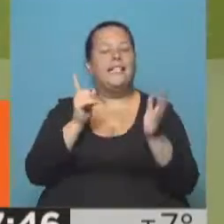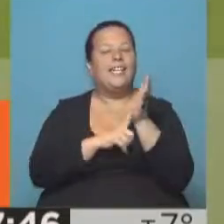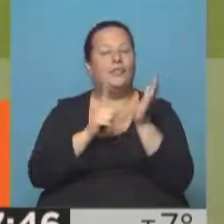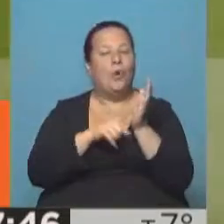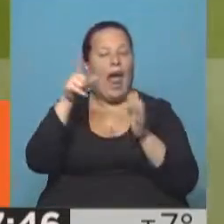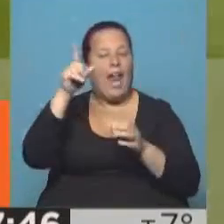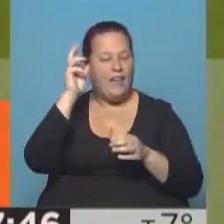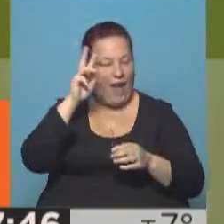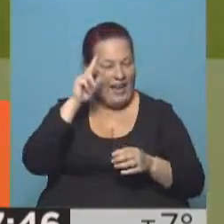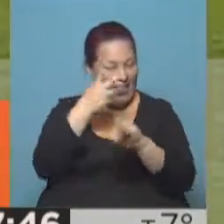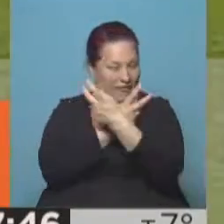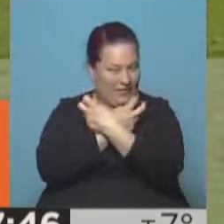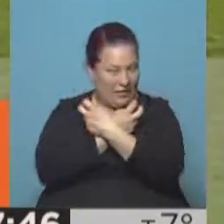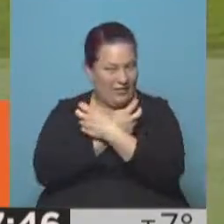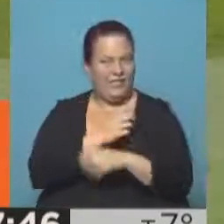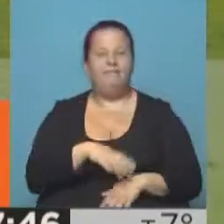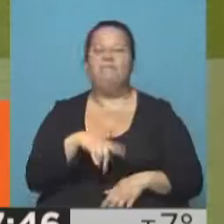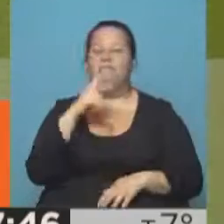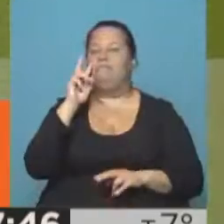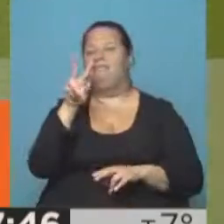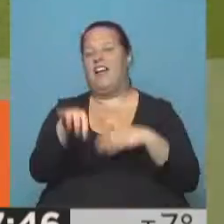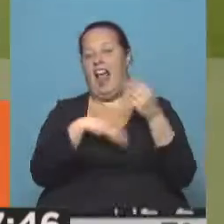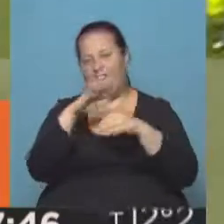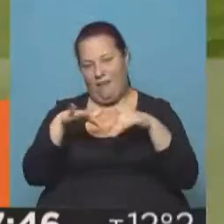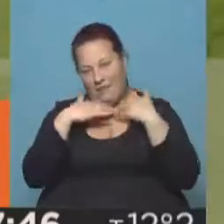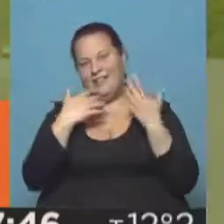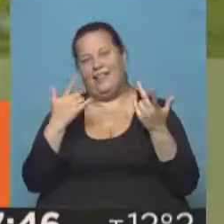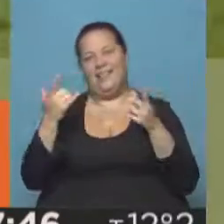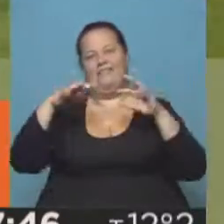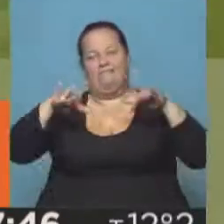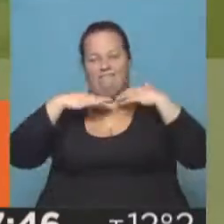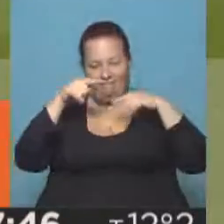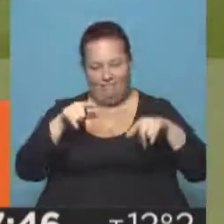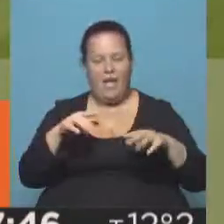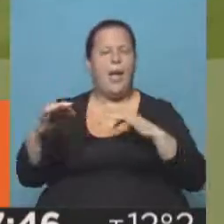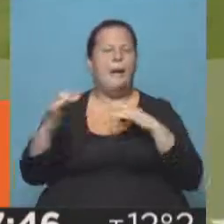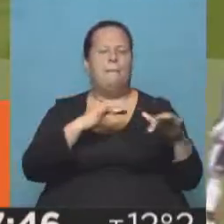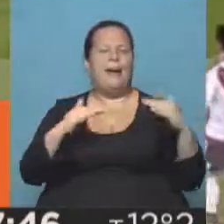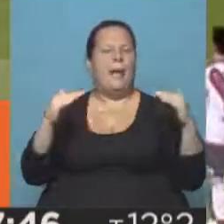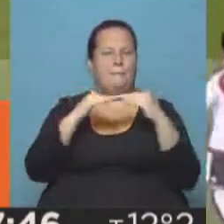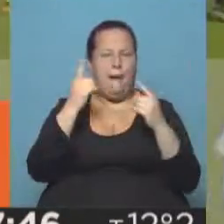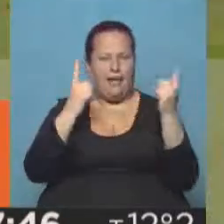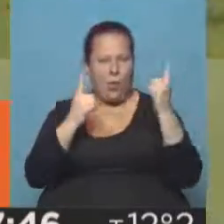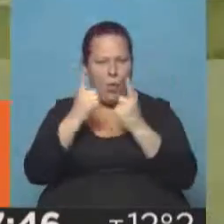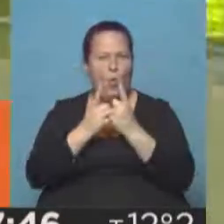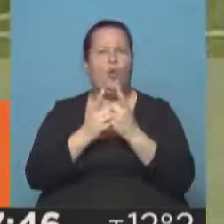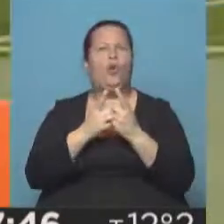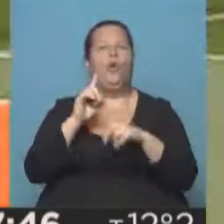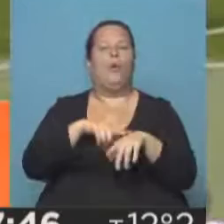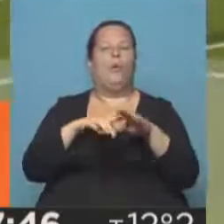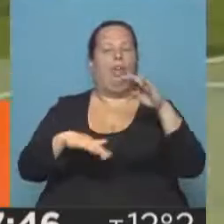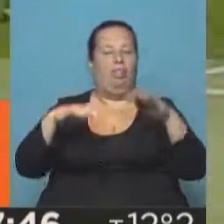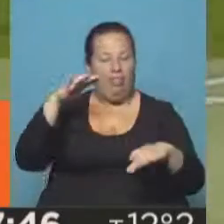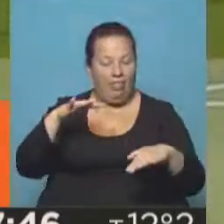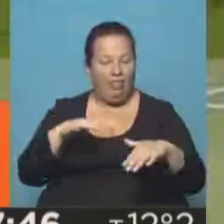el Halcón de Varela y observado por su familia, claro, en uno de los palcos. El partido que estaba igualado en uno, llegaba el momento del